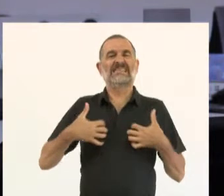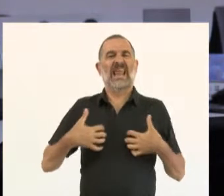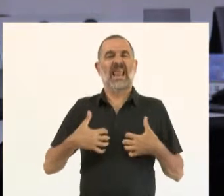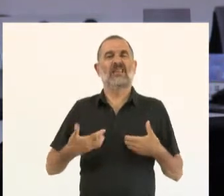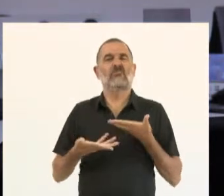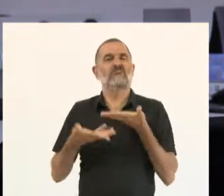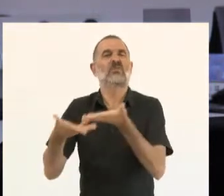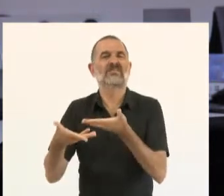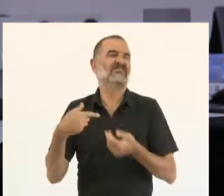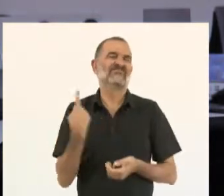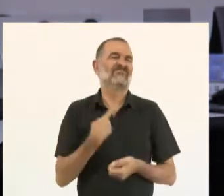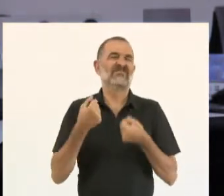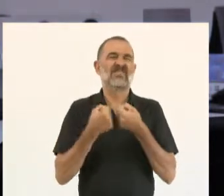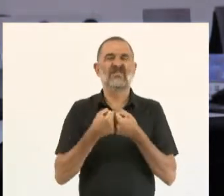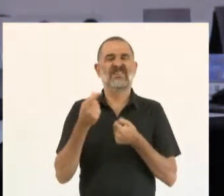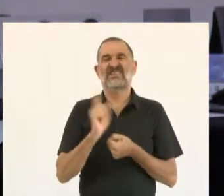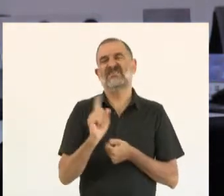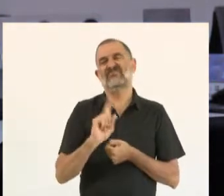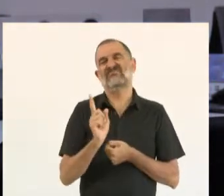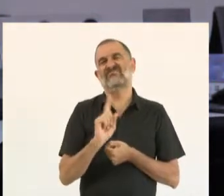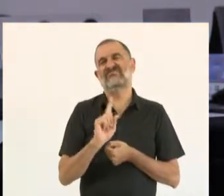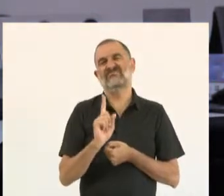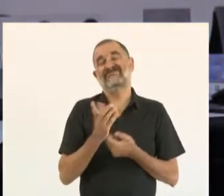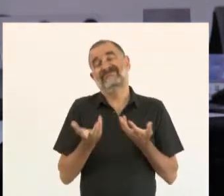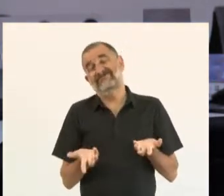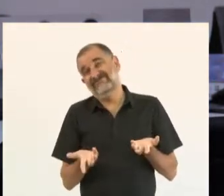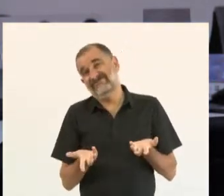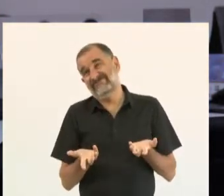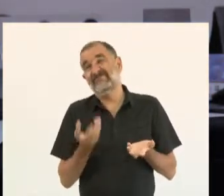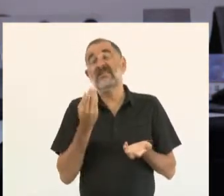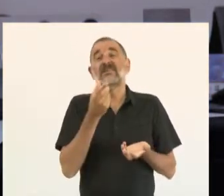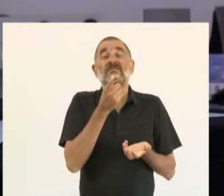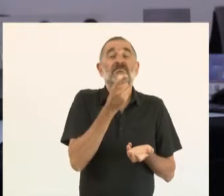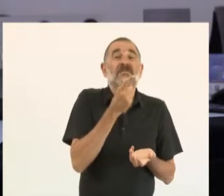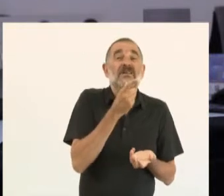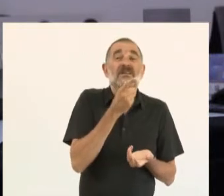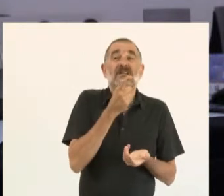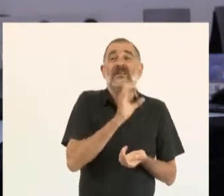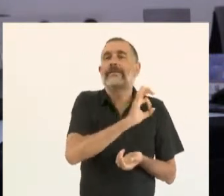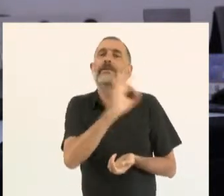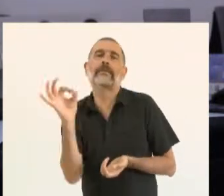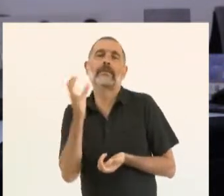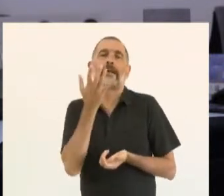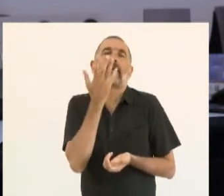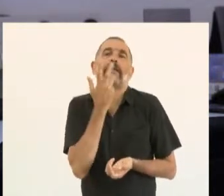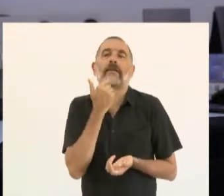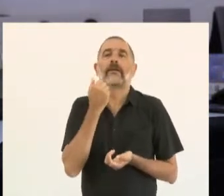Como supongo que a ninguna persona le interesaría tener a su abuelita en una vitrina para que venga a verlo la